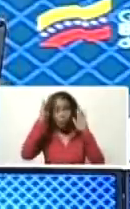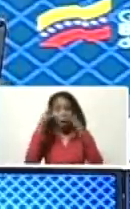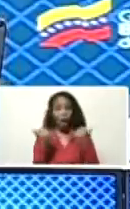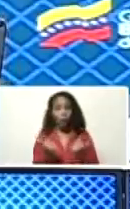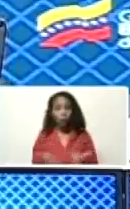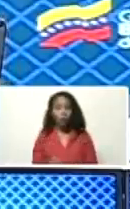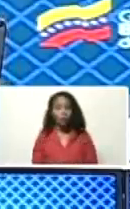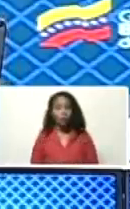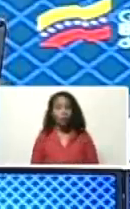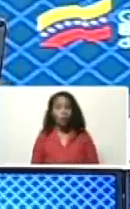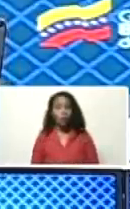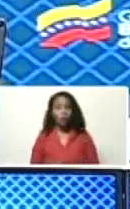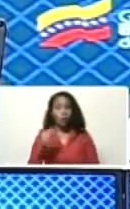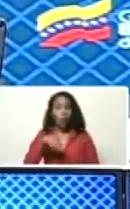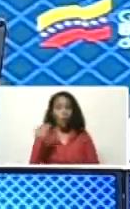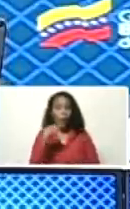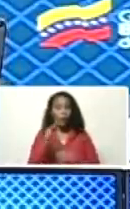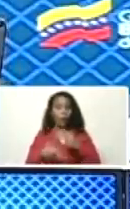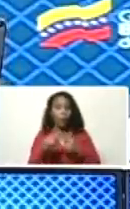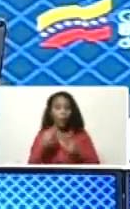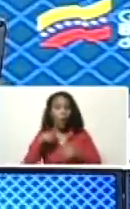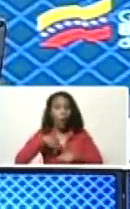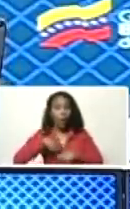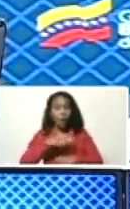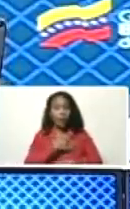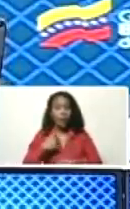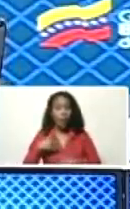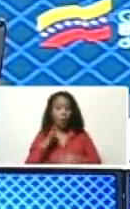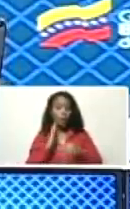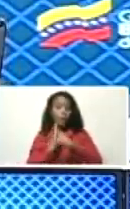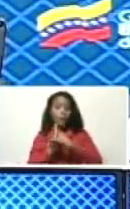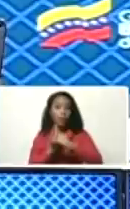vigente, hoy más que nunca. Así que pretendieron detener